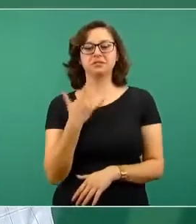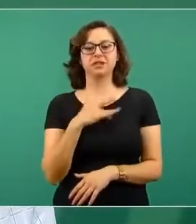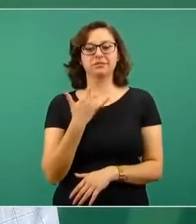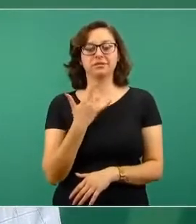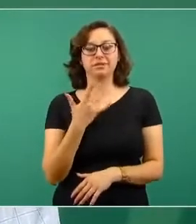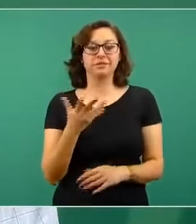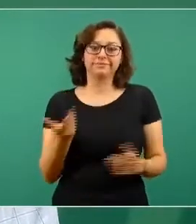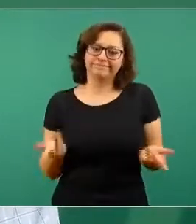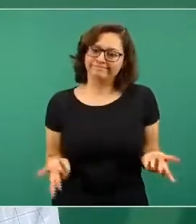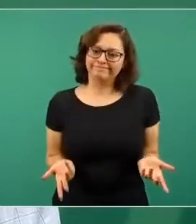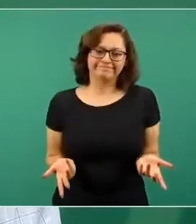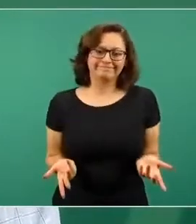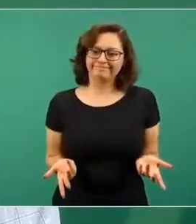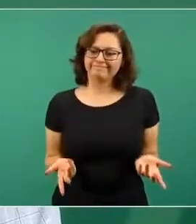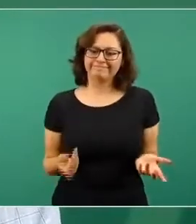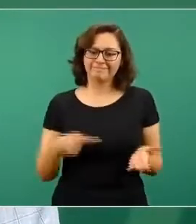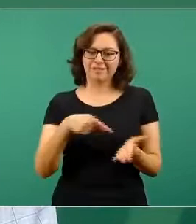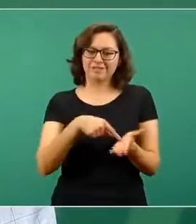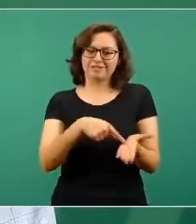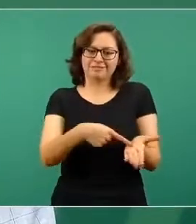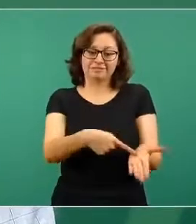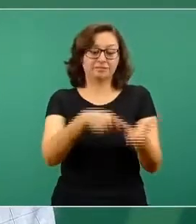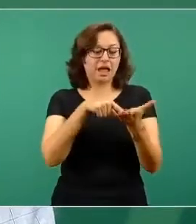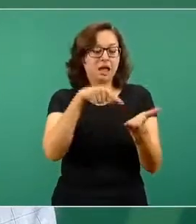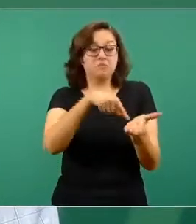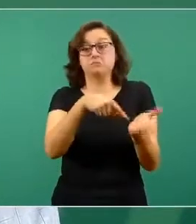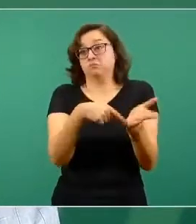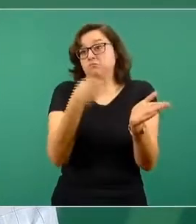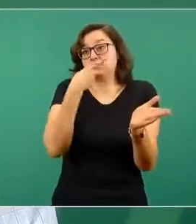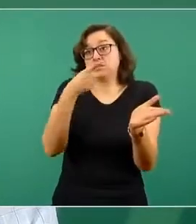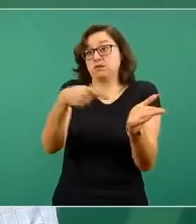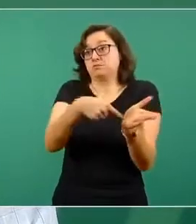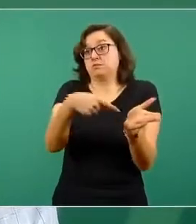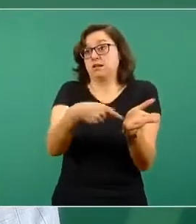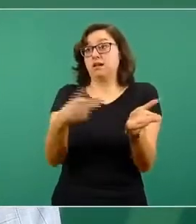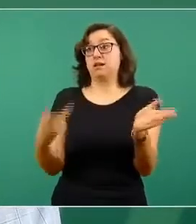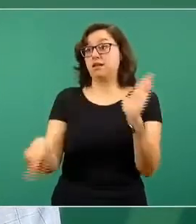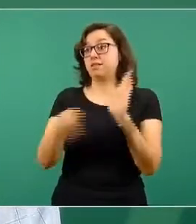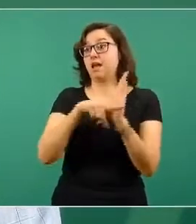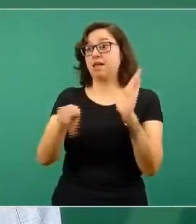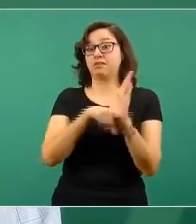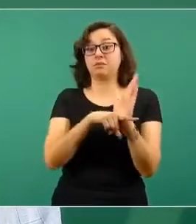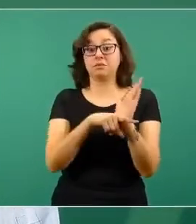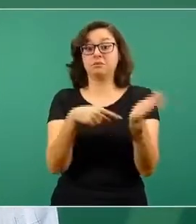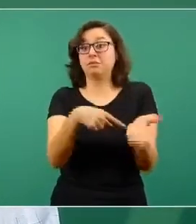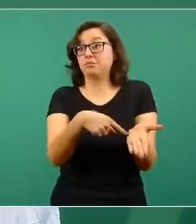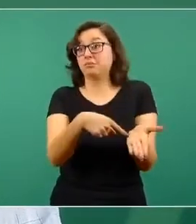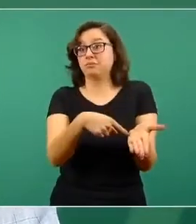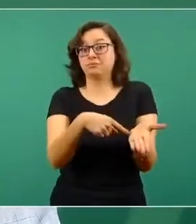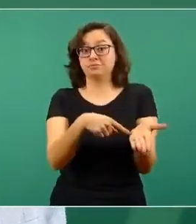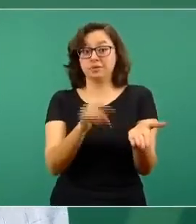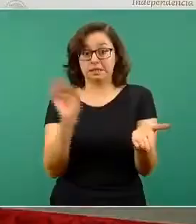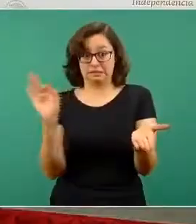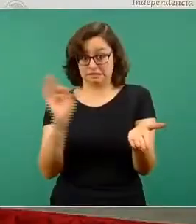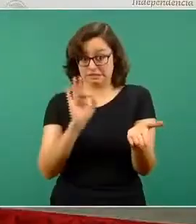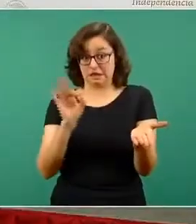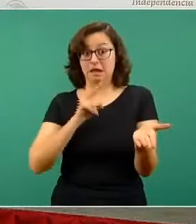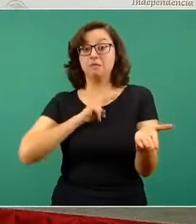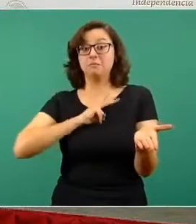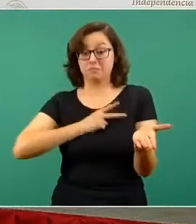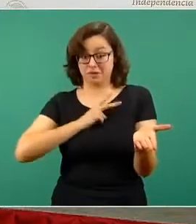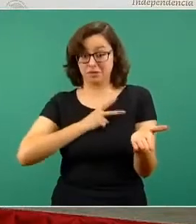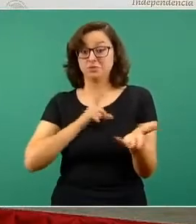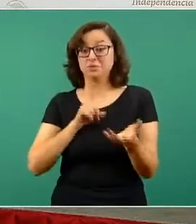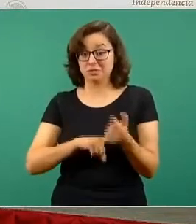desarrolla cuando se toma una prueba y esta le sale negativa. Porque la prueba negativa lo único que nos está diciendo, dado que la persona está